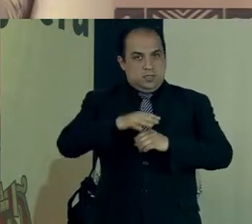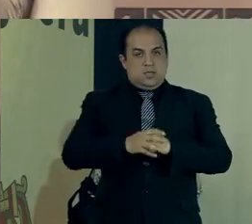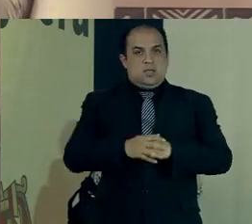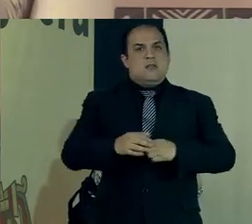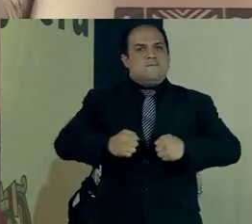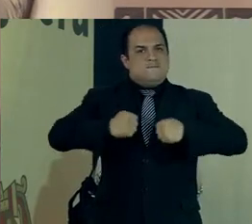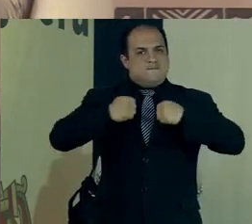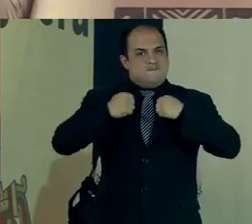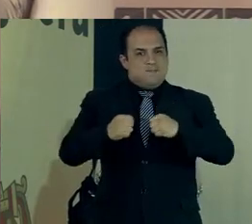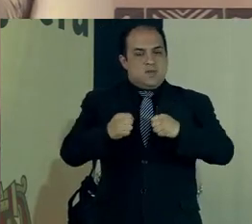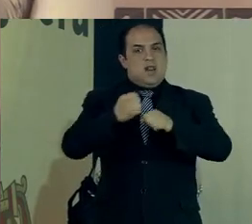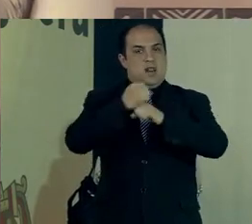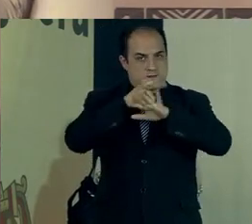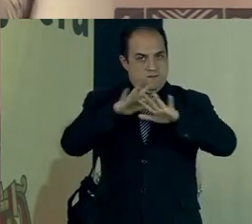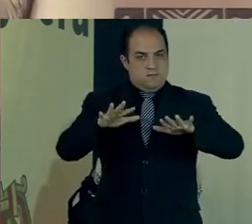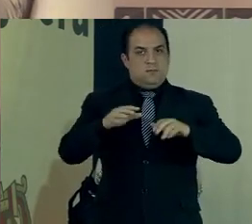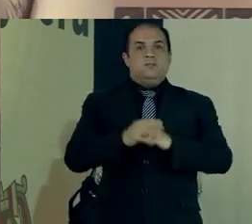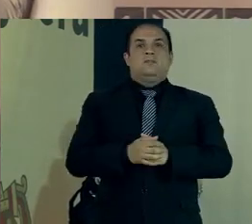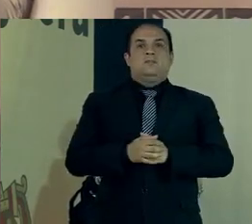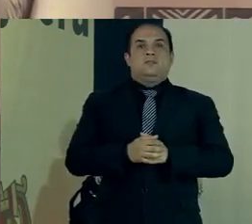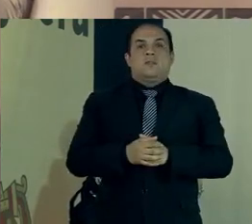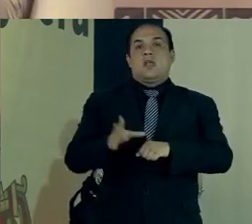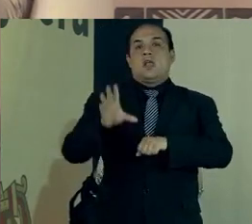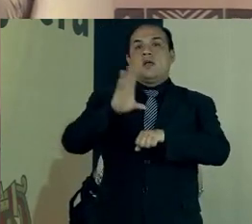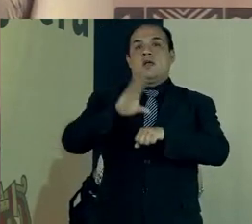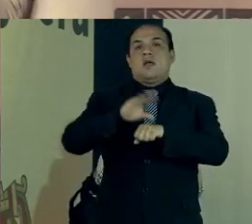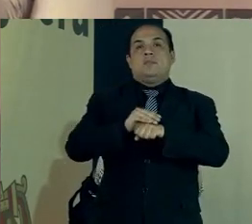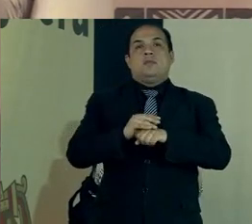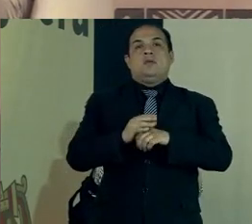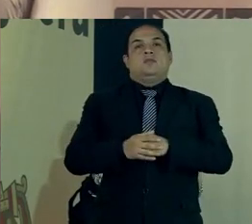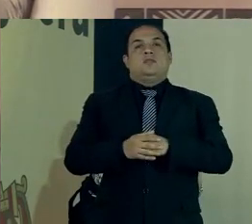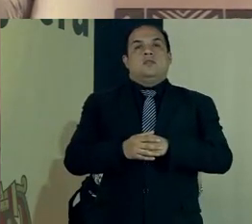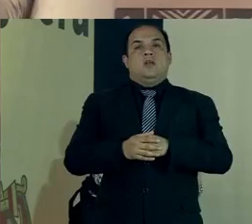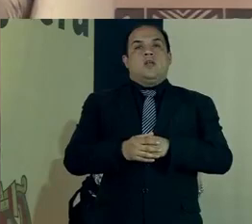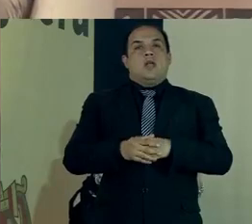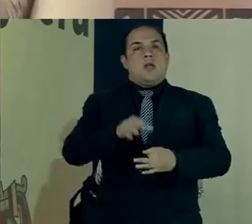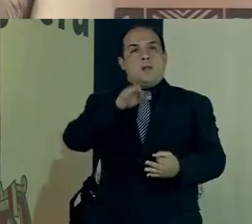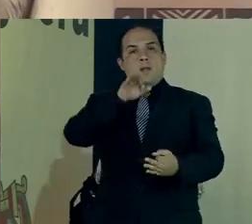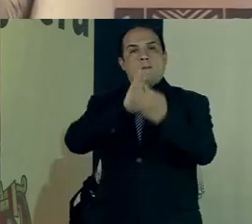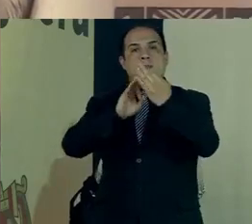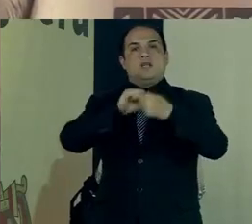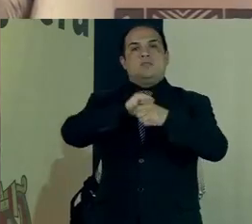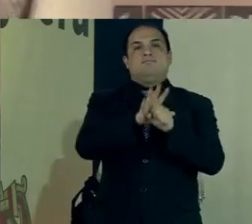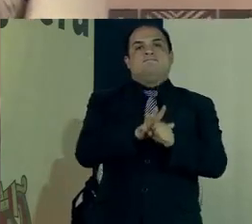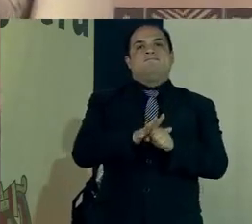sostenido la información que ha permitido combatir la pandemia